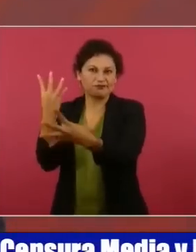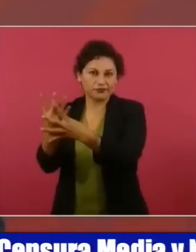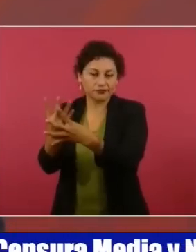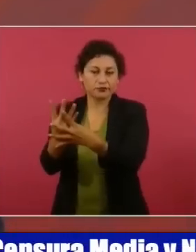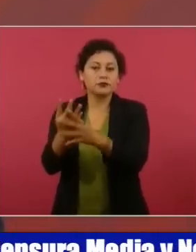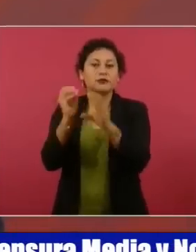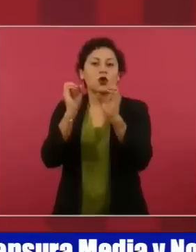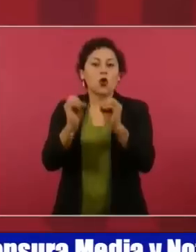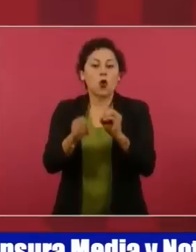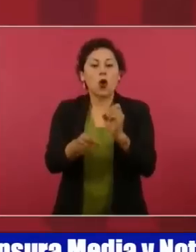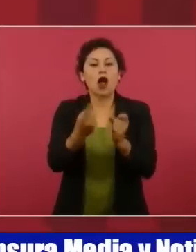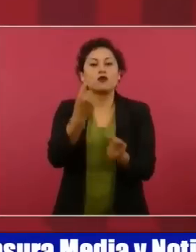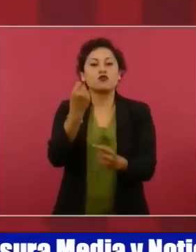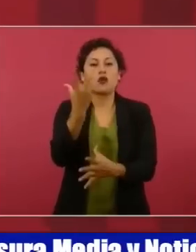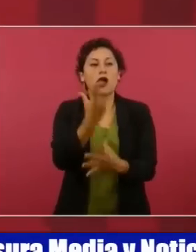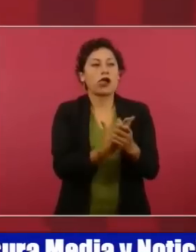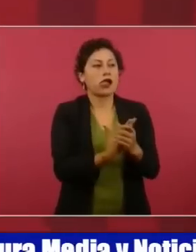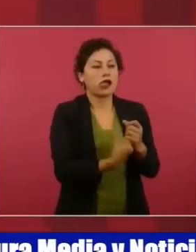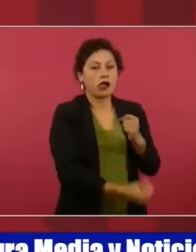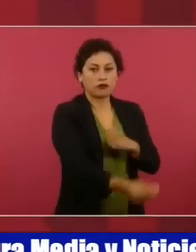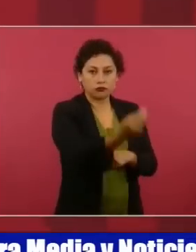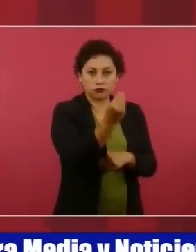por